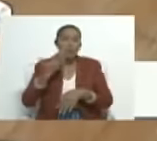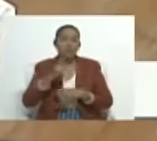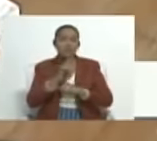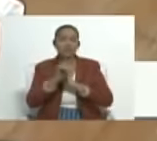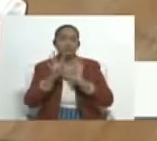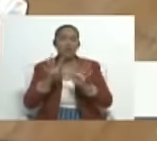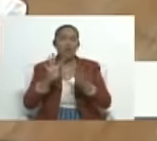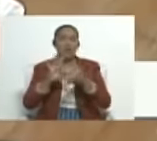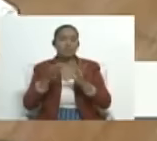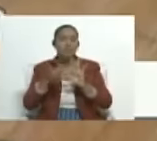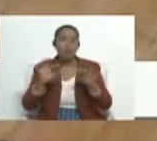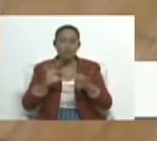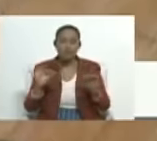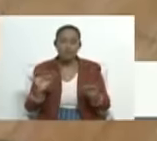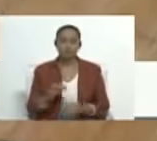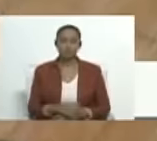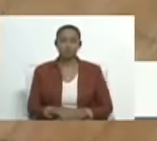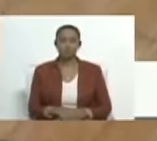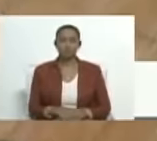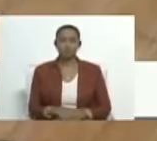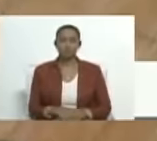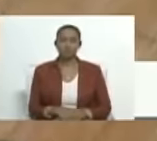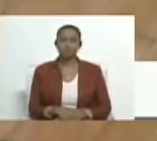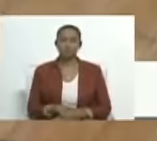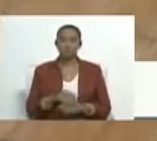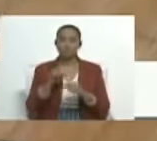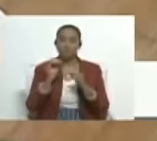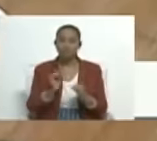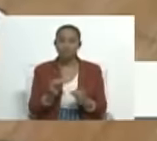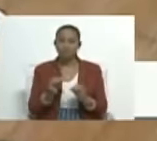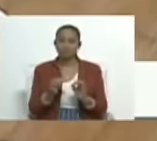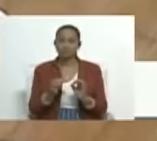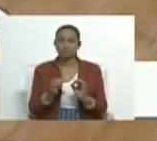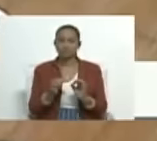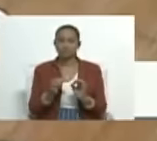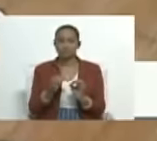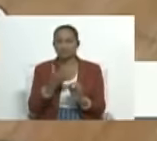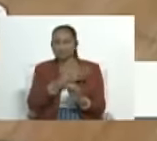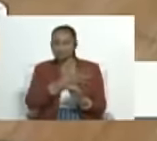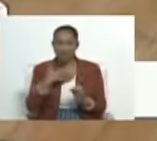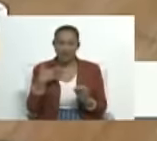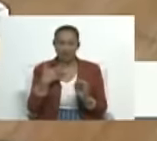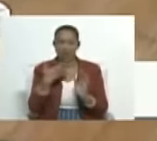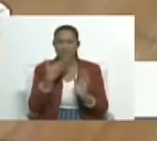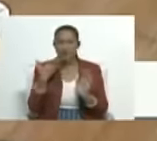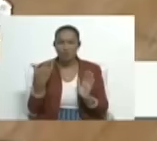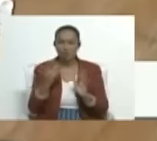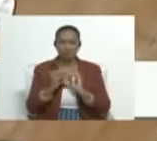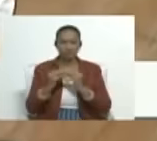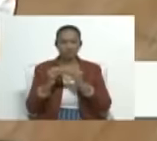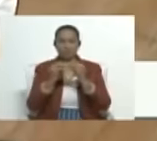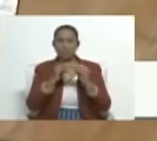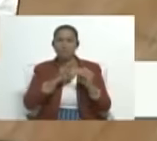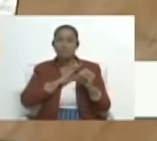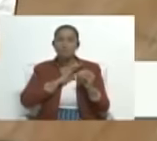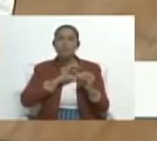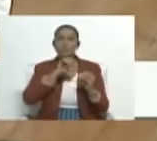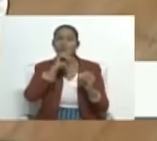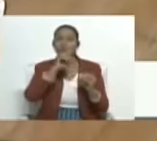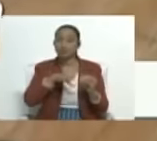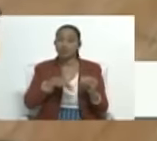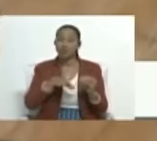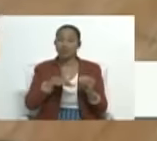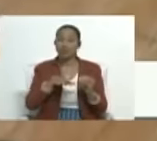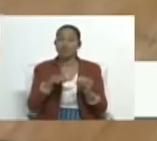pretendido deformar la historia y decir que esa llamarada fue